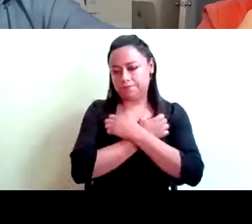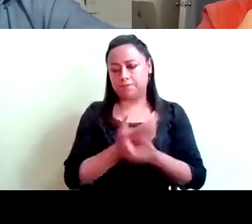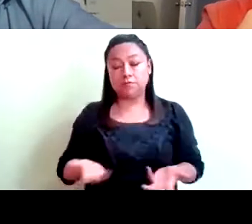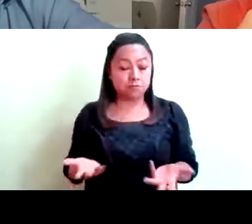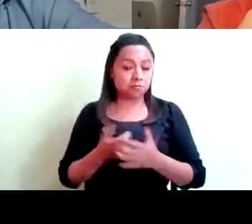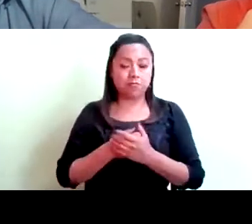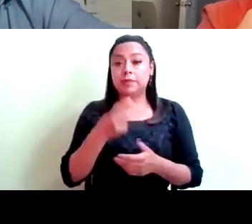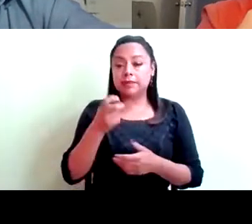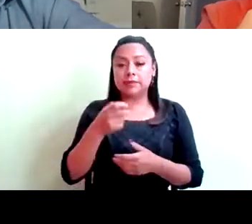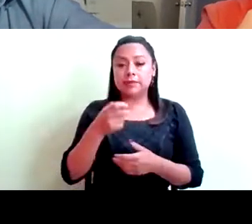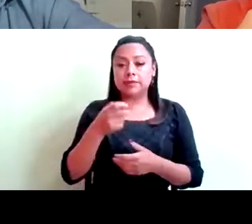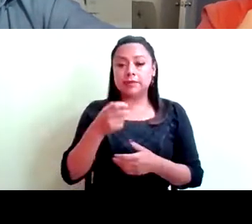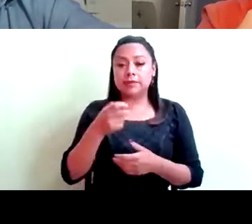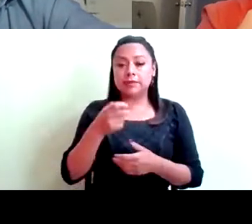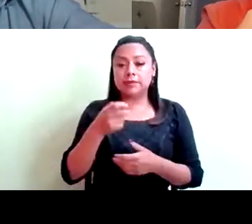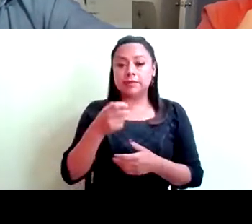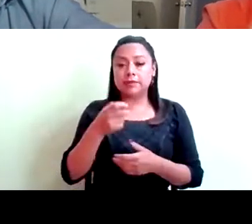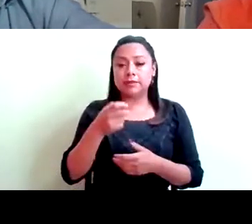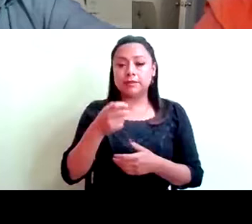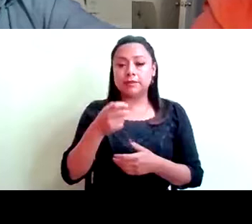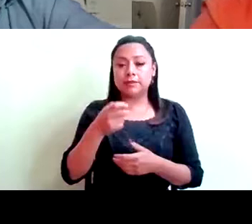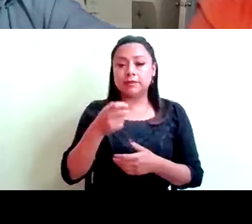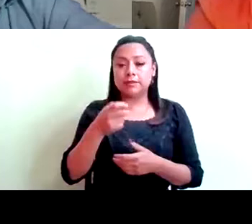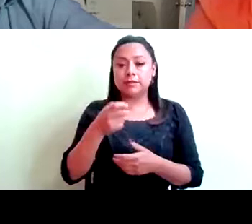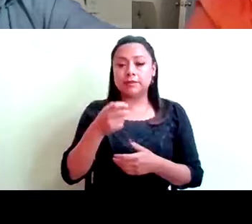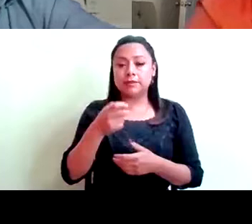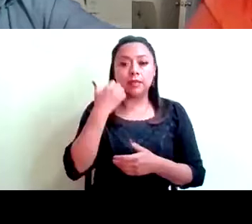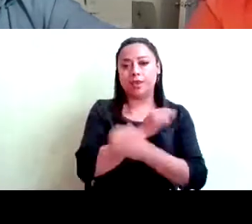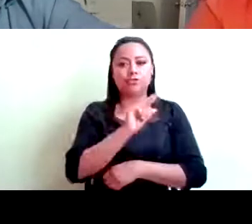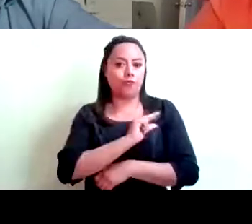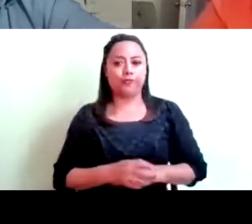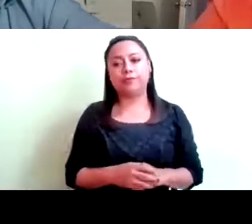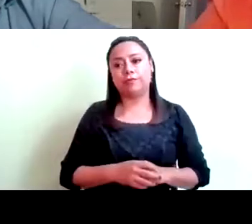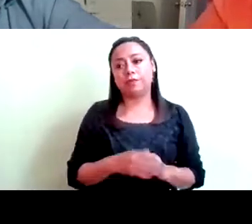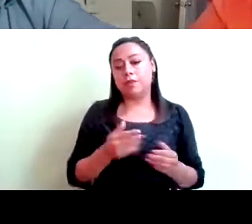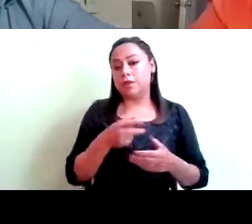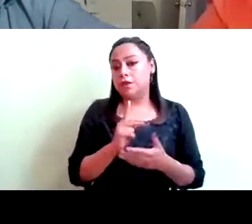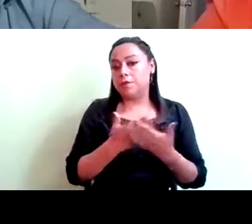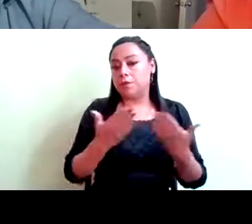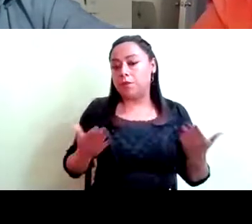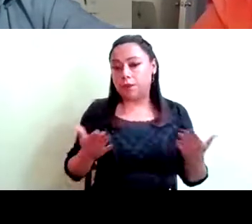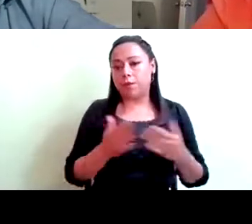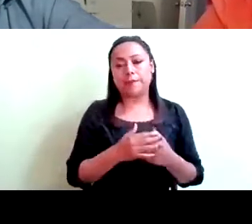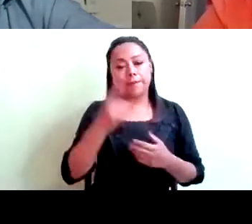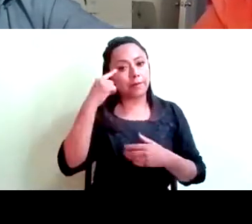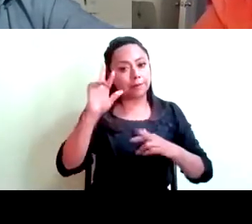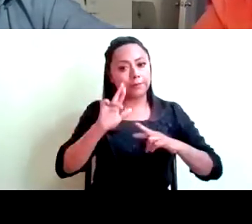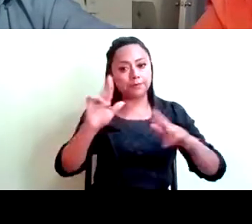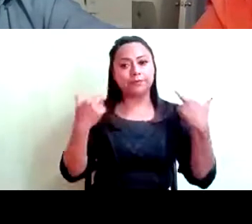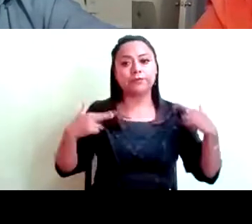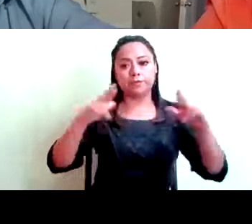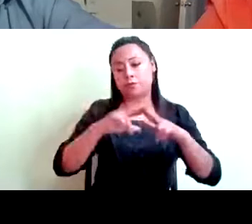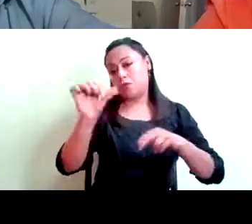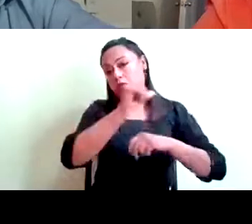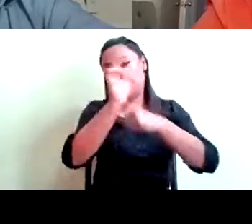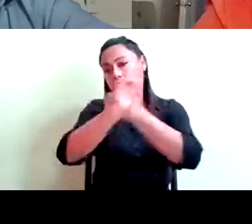la privatización de la educación, ¿no? Bueno, creo que hay que reivindicar al profesor. En otros países, bueno, pues el